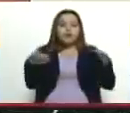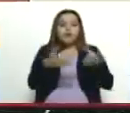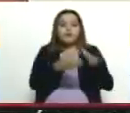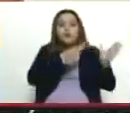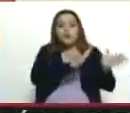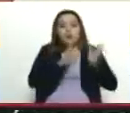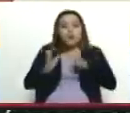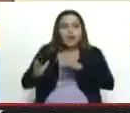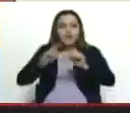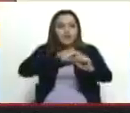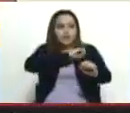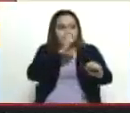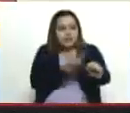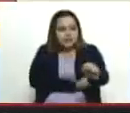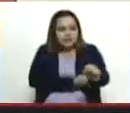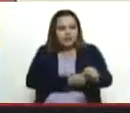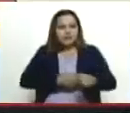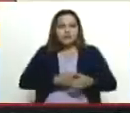organizaciones que se fortalecen.